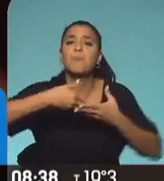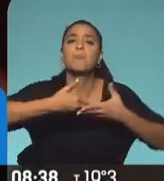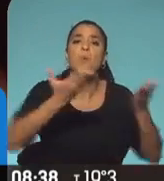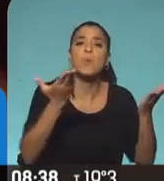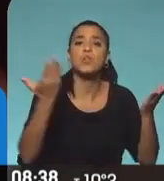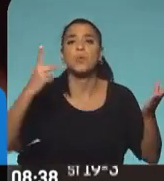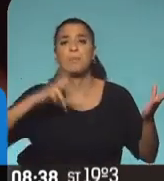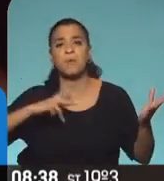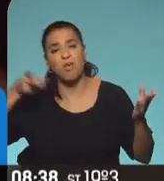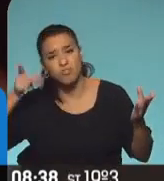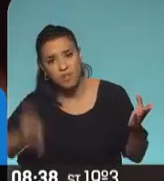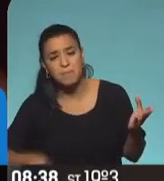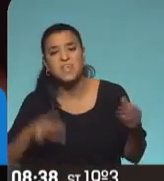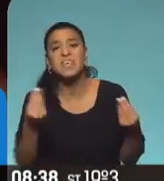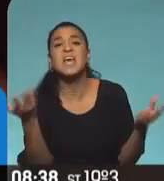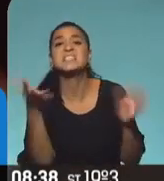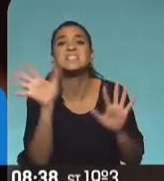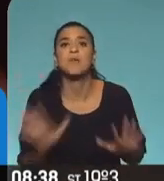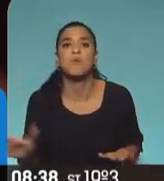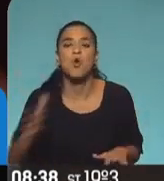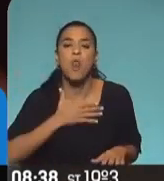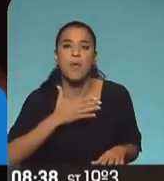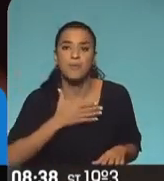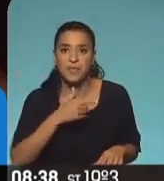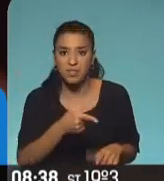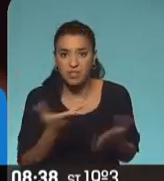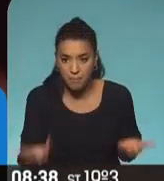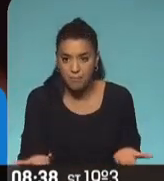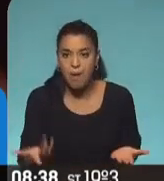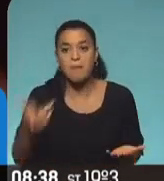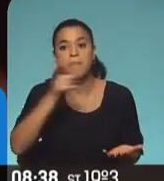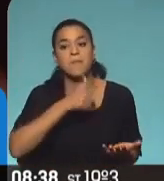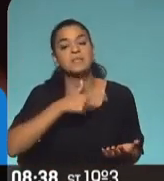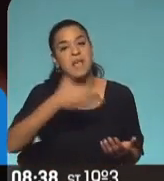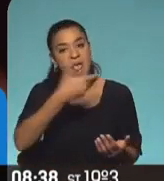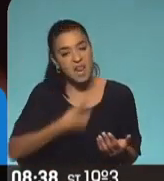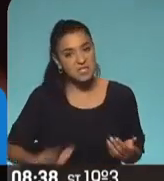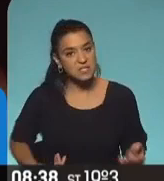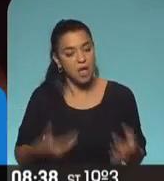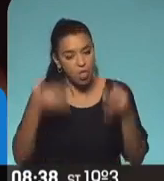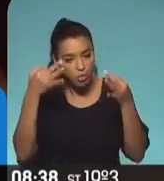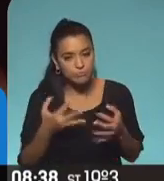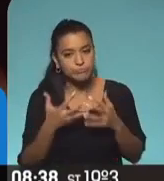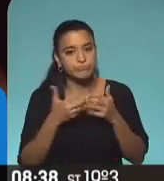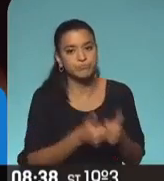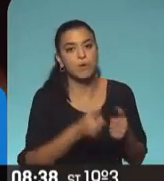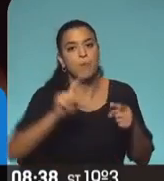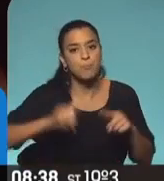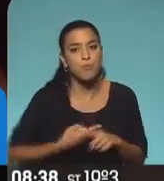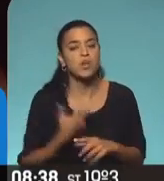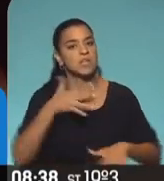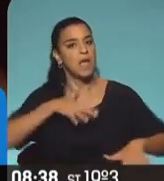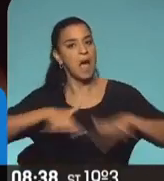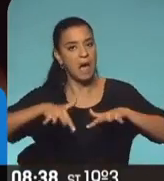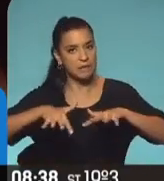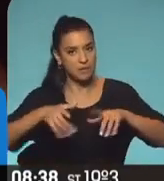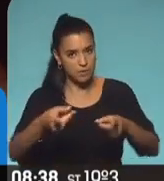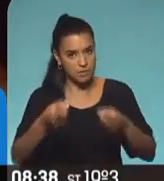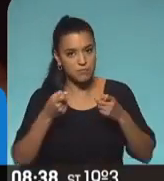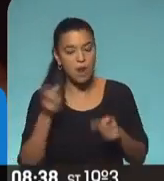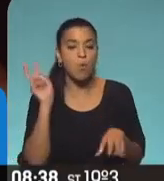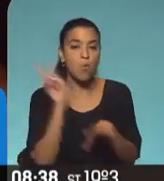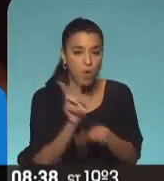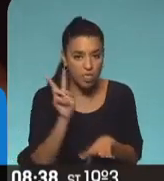el que hacemos con la víctima en estas circunstancias creo que el estado tiene que estar mucho más presente con políticas mucho más activas para